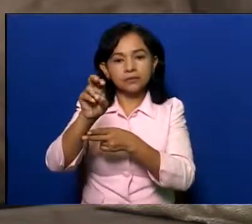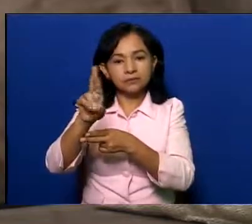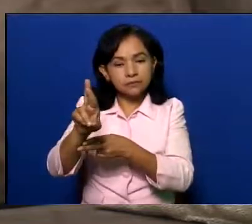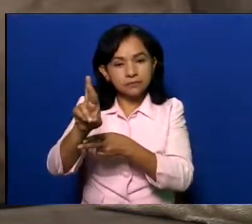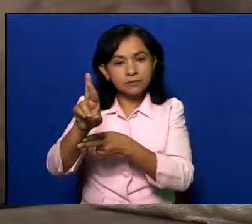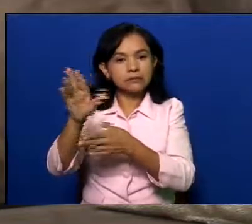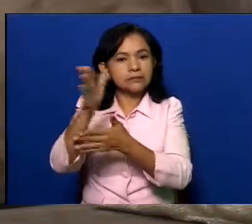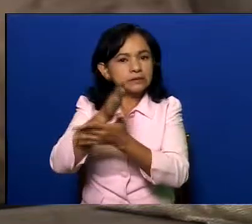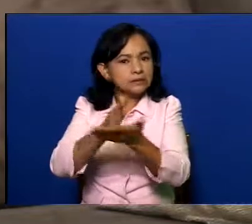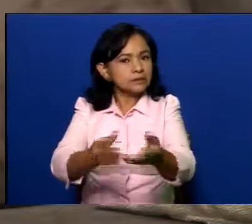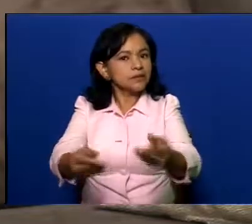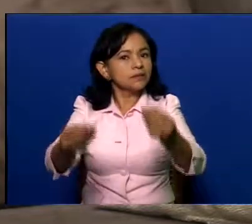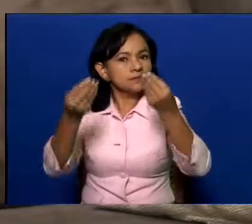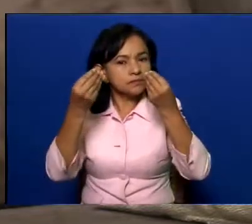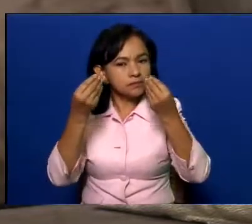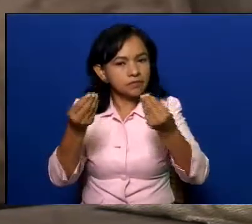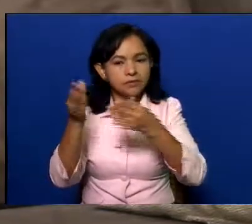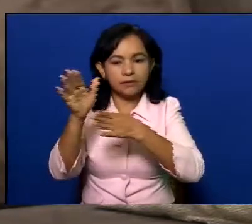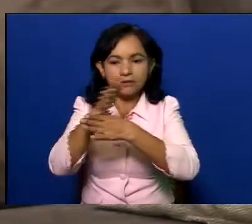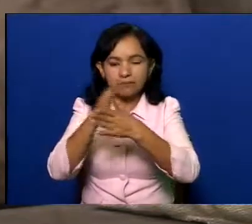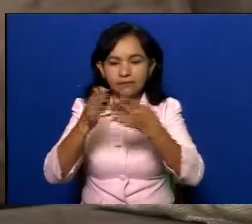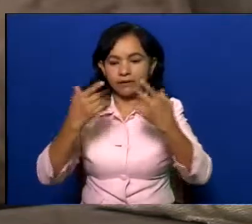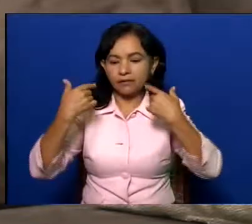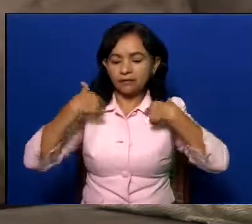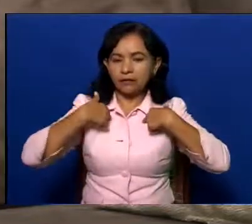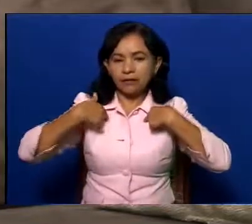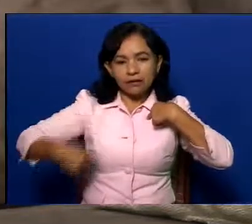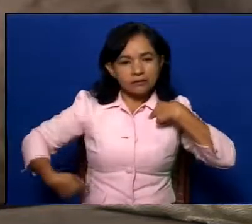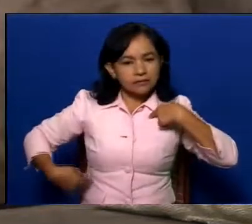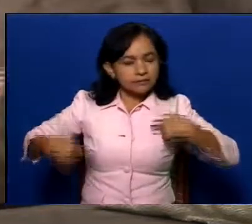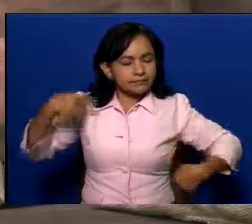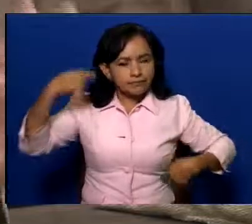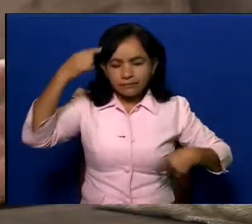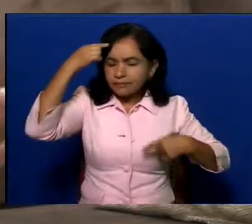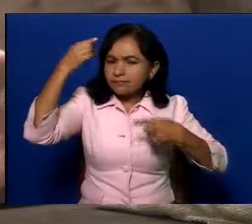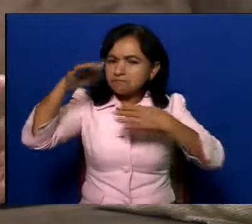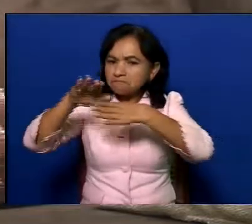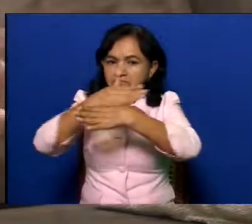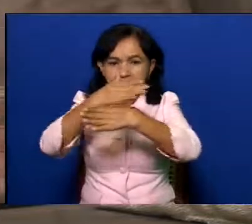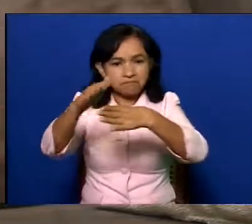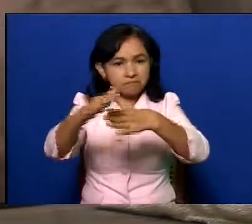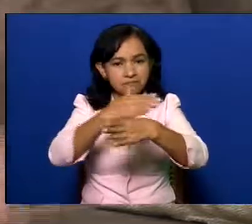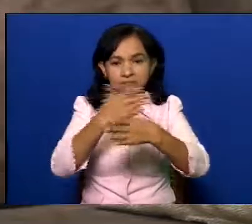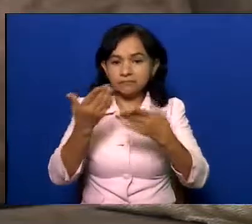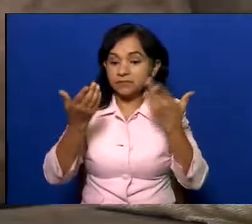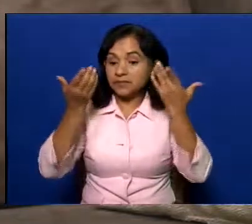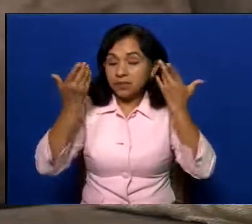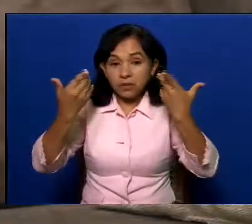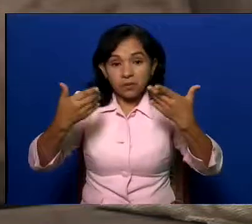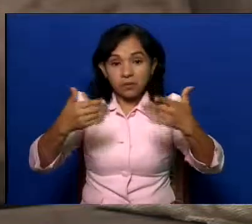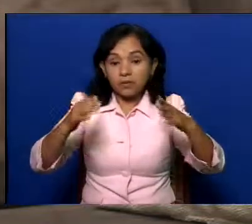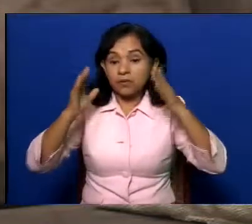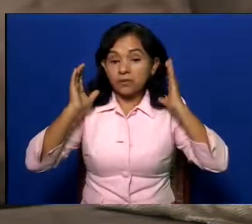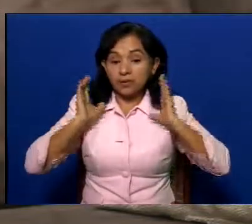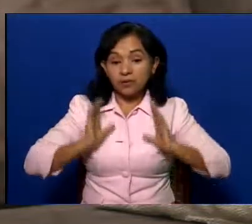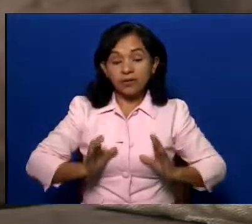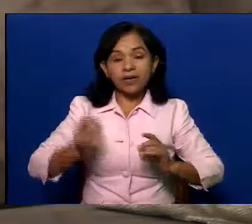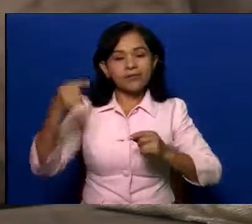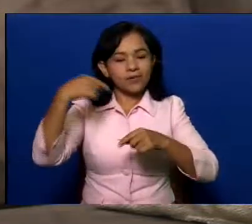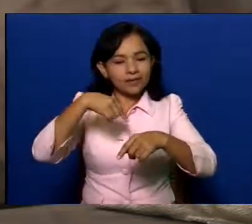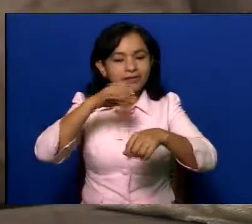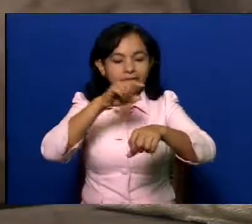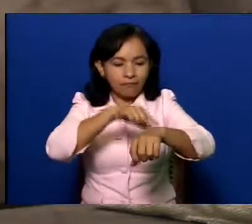células en distintos órganos del cuerpo. Puede ubicarse en cualquier parte del cuerpo